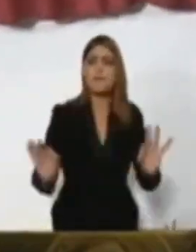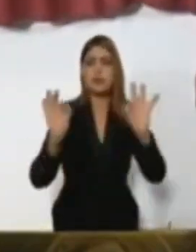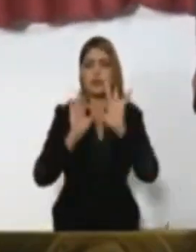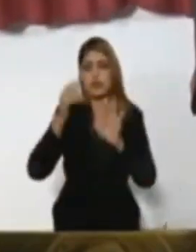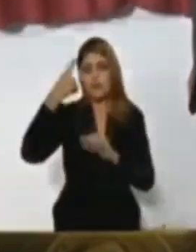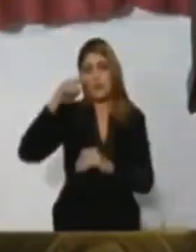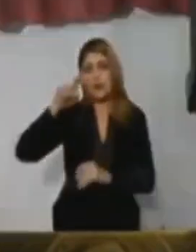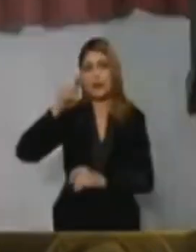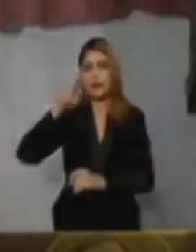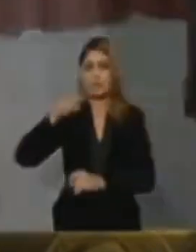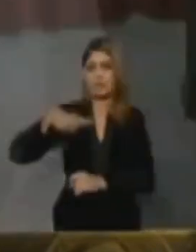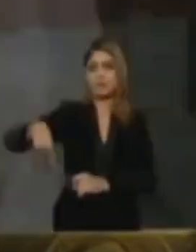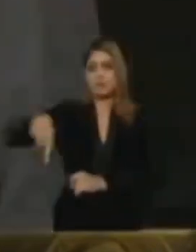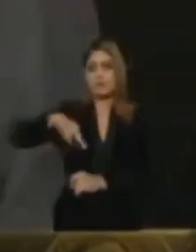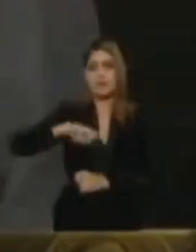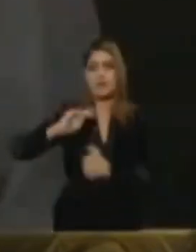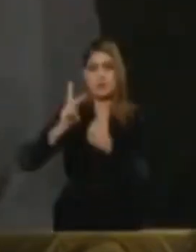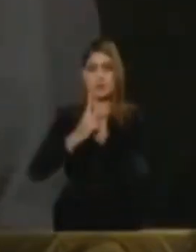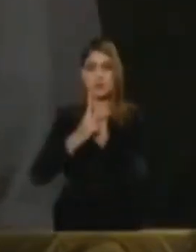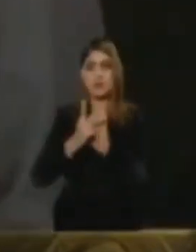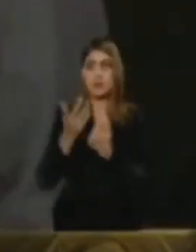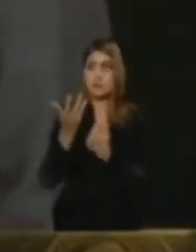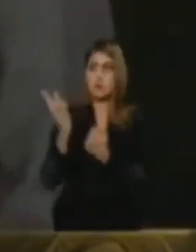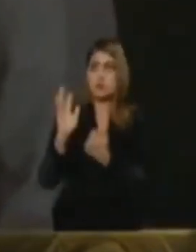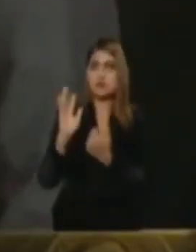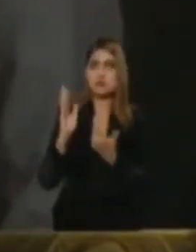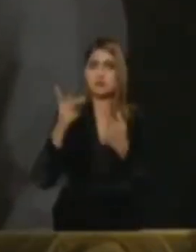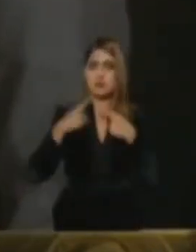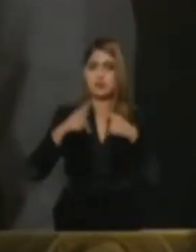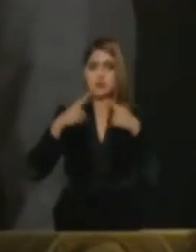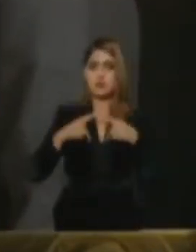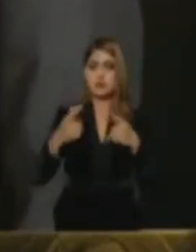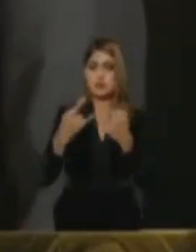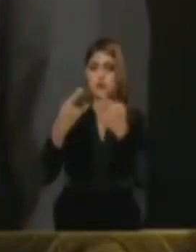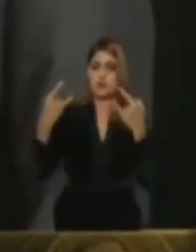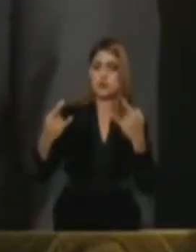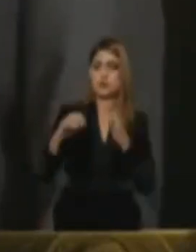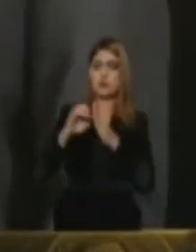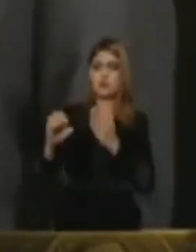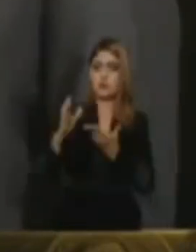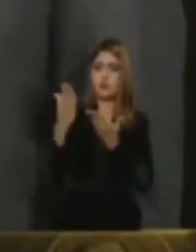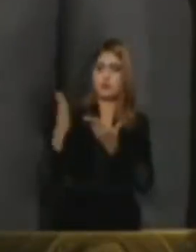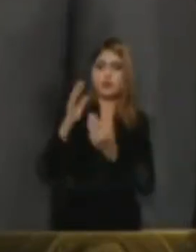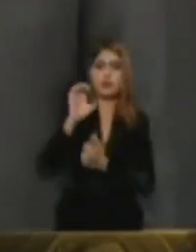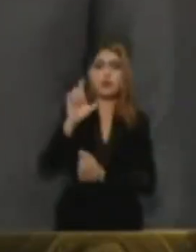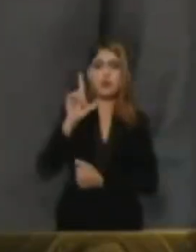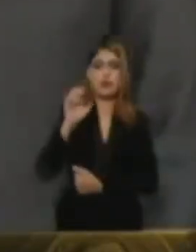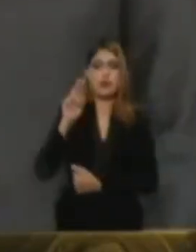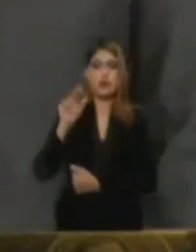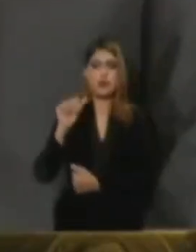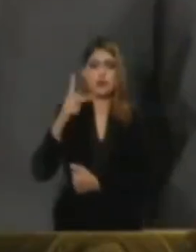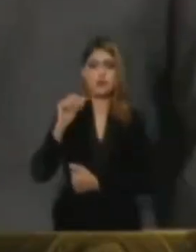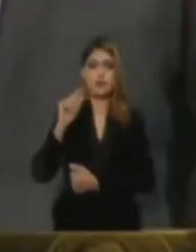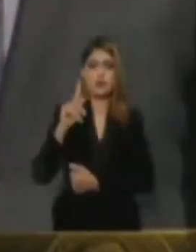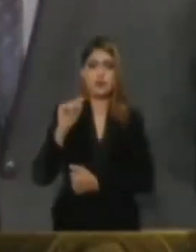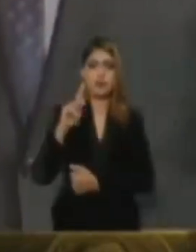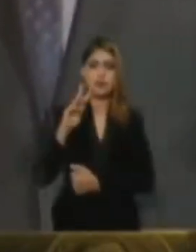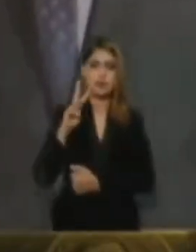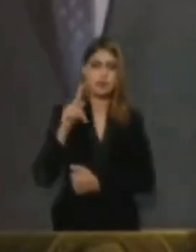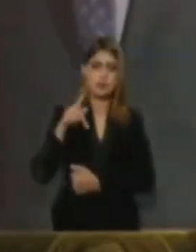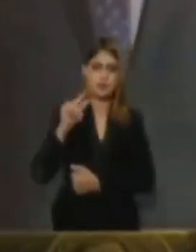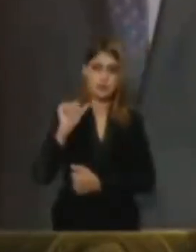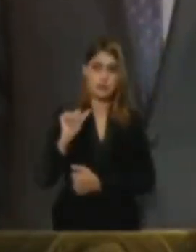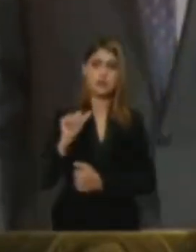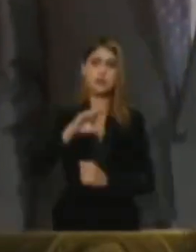tiene para nuestro país que personajes como Elena Poniatowska permanezcan en el recuerdo también del